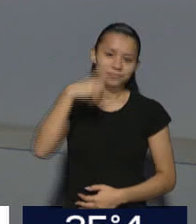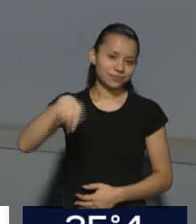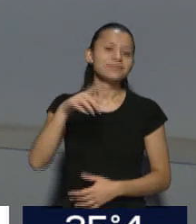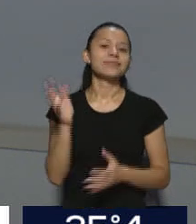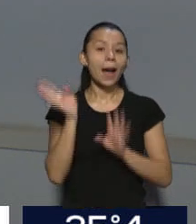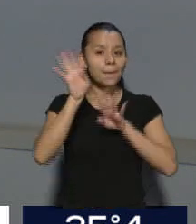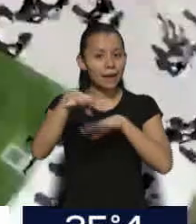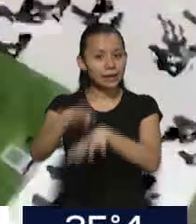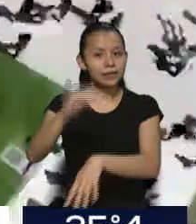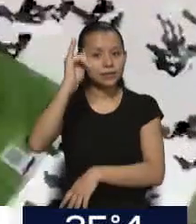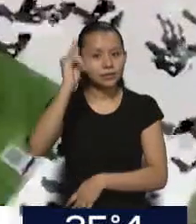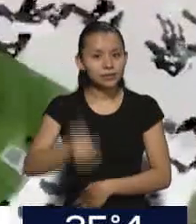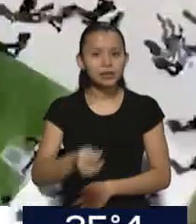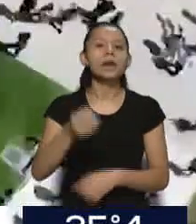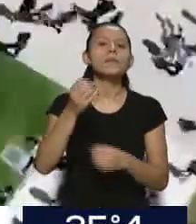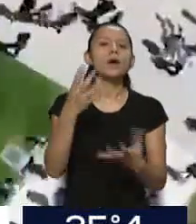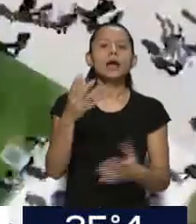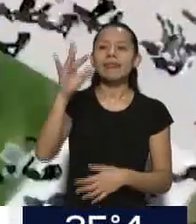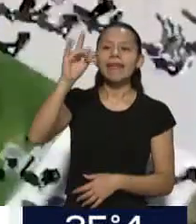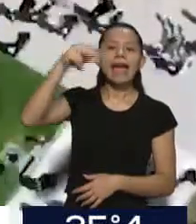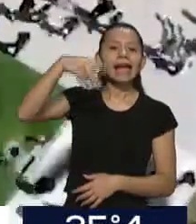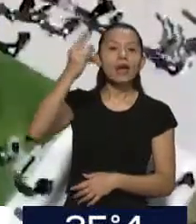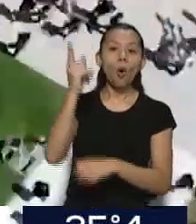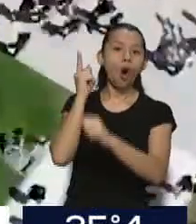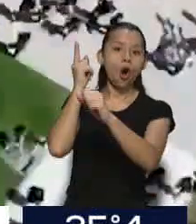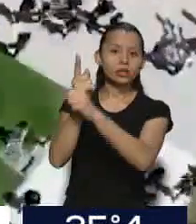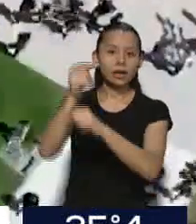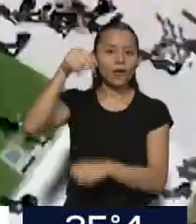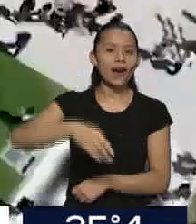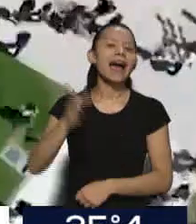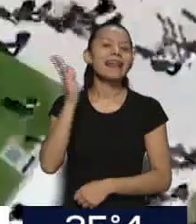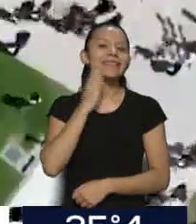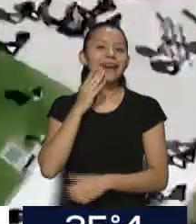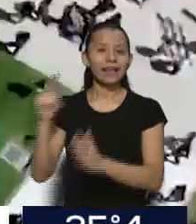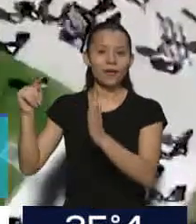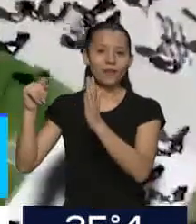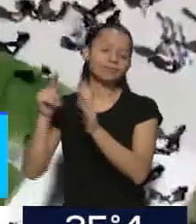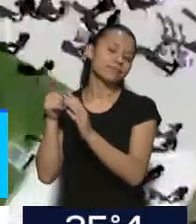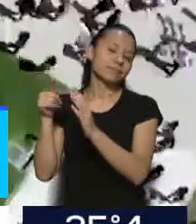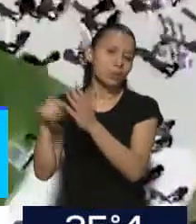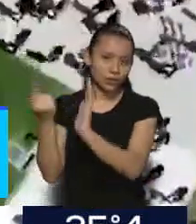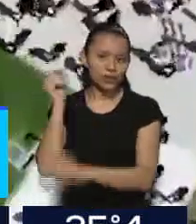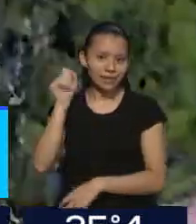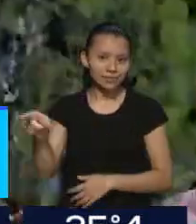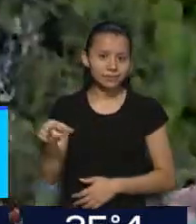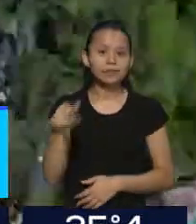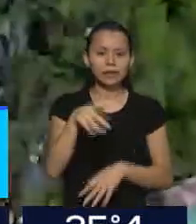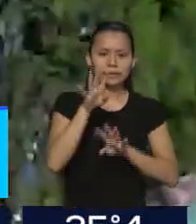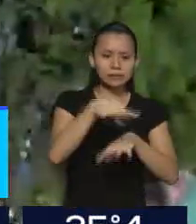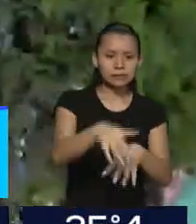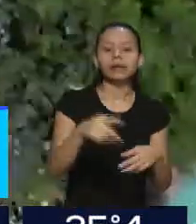Contra el DNU de Javier Milei durante la tarde en Buenos Aires. Se registraron algunos disturbios, hubo